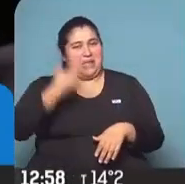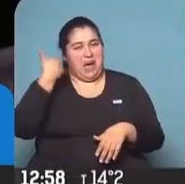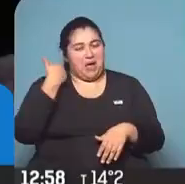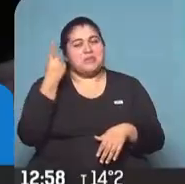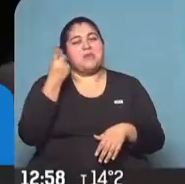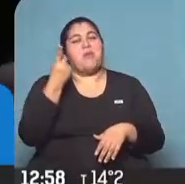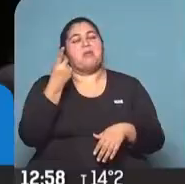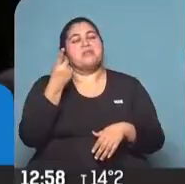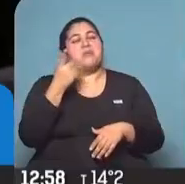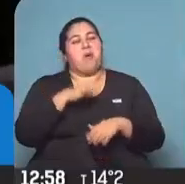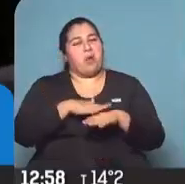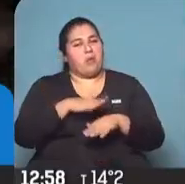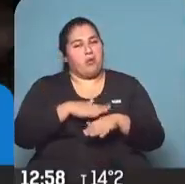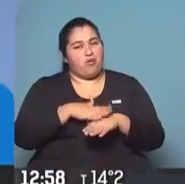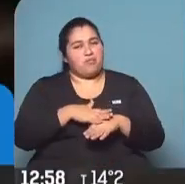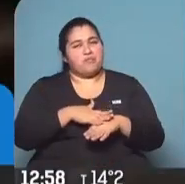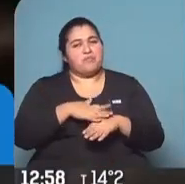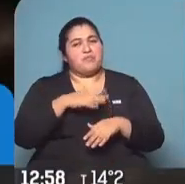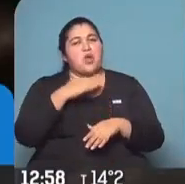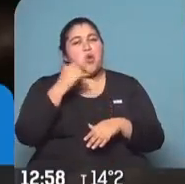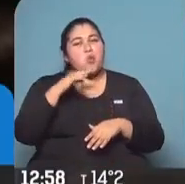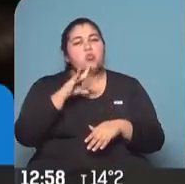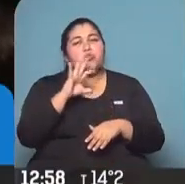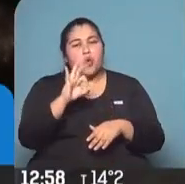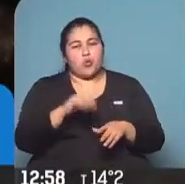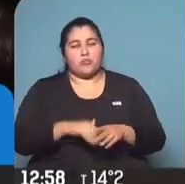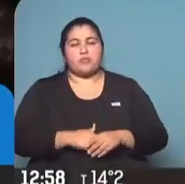división siendo justo